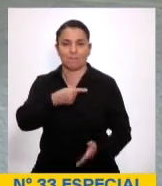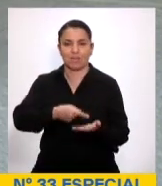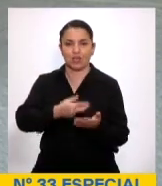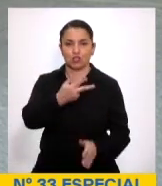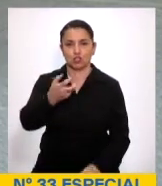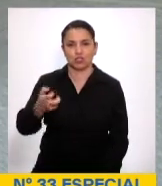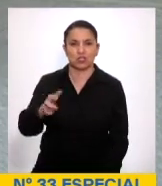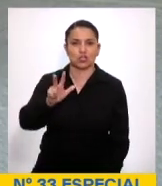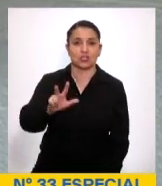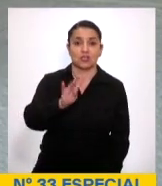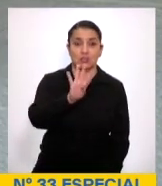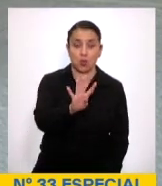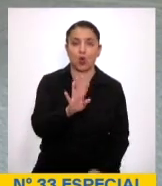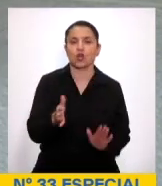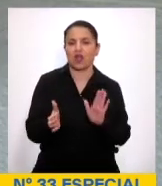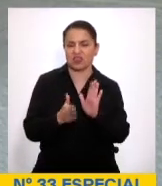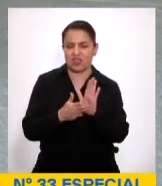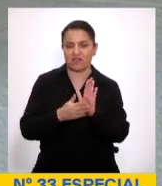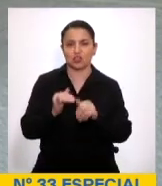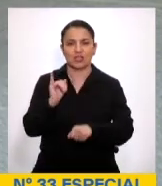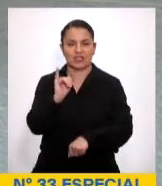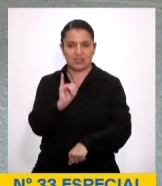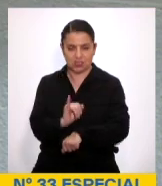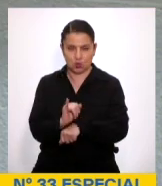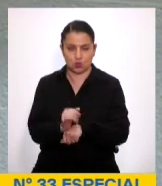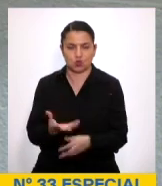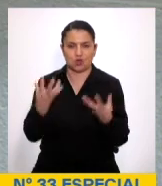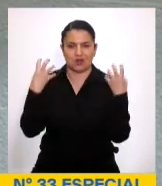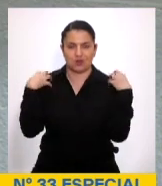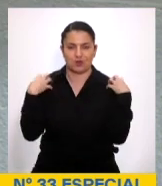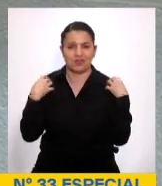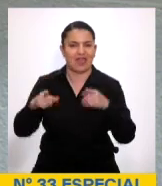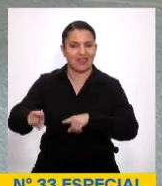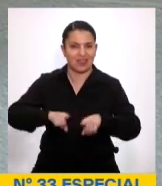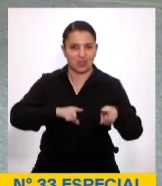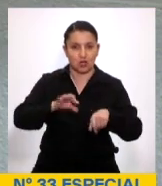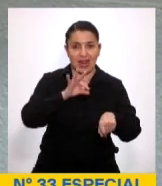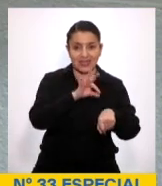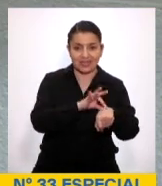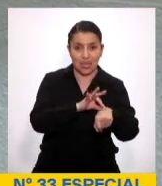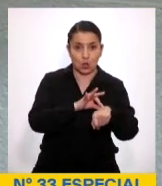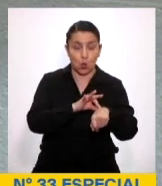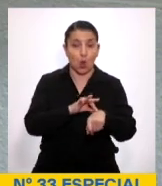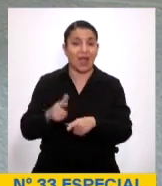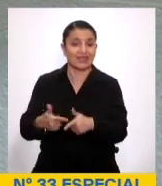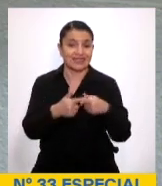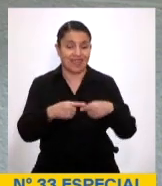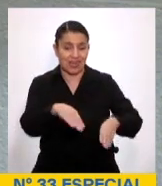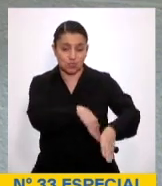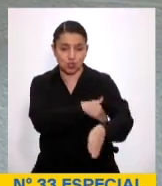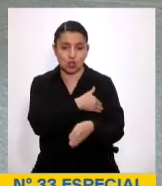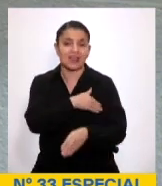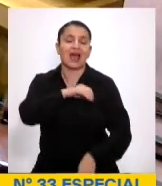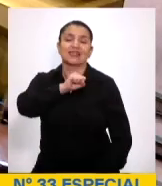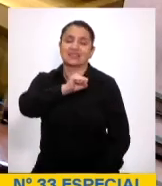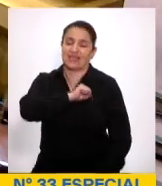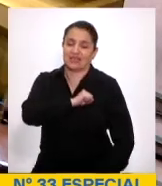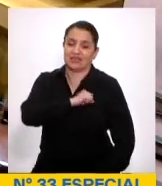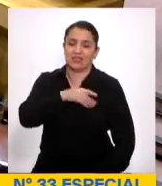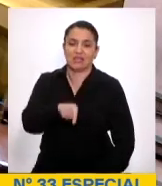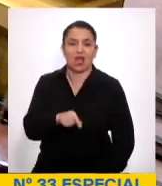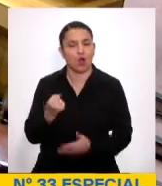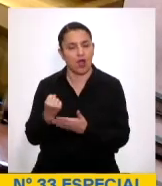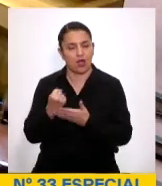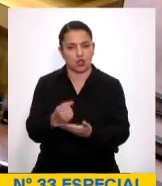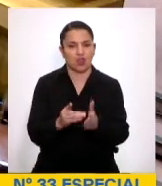estableció un organismo encargado de gestionar asuntos de salud asistente social en la capital chilena que contribuyó notablemente al desarrollo